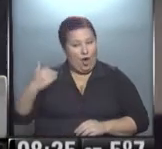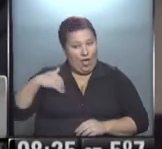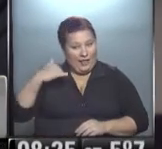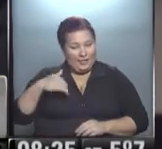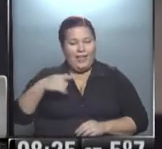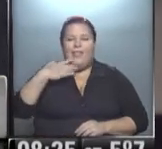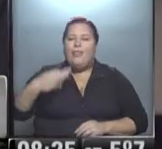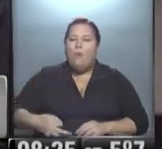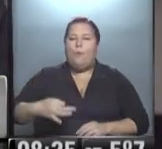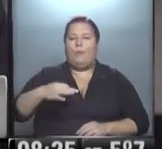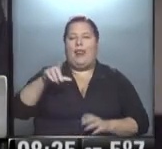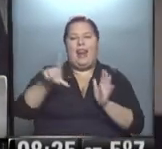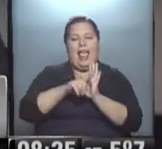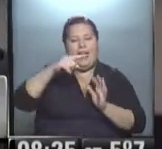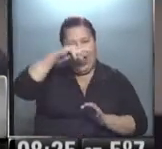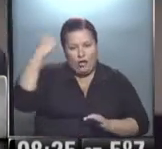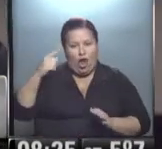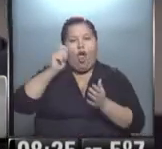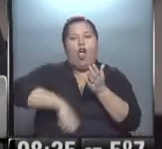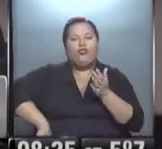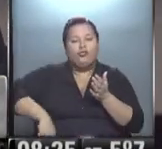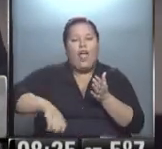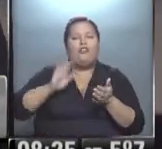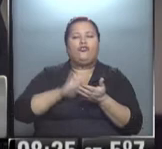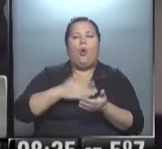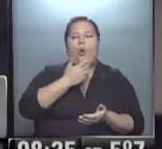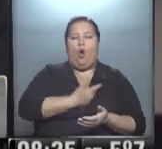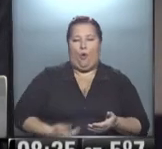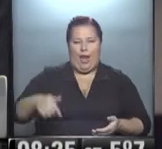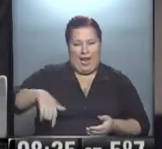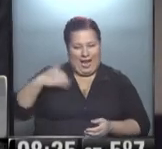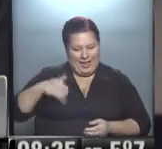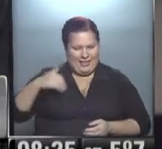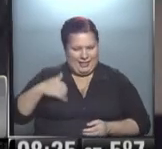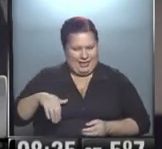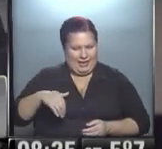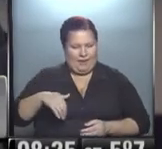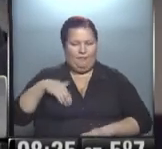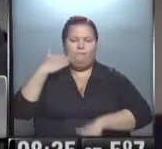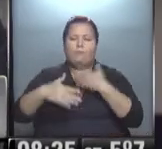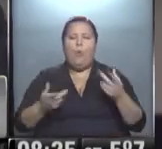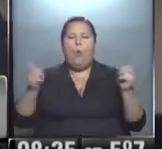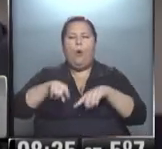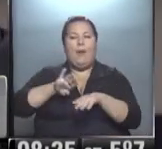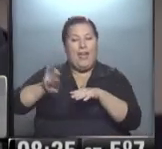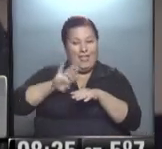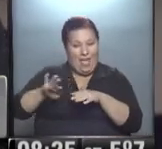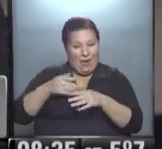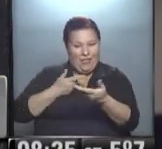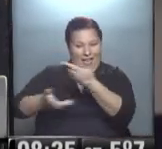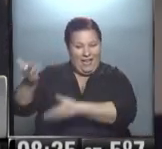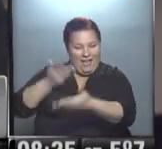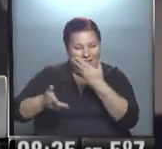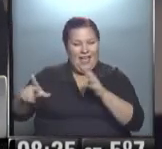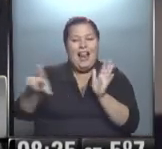cumplir con las leyes nacionales y los contratos del estado nacional el proceso de reestructuración de deuda es decir los canjes